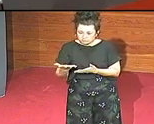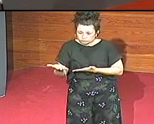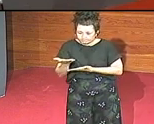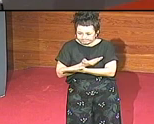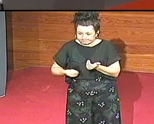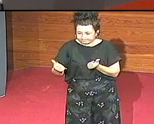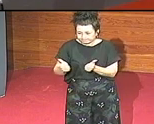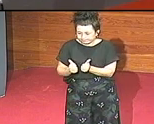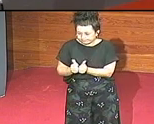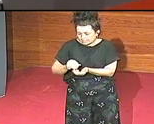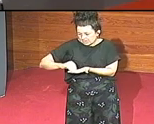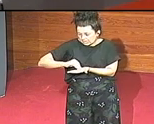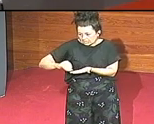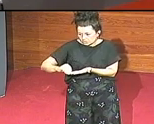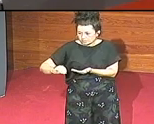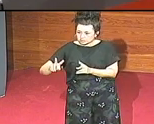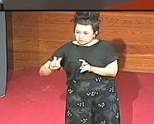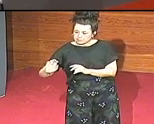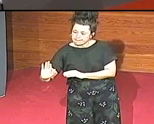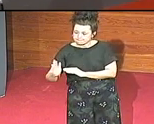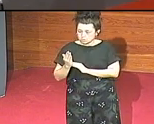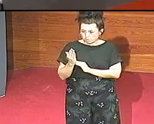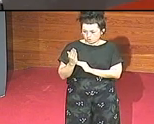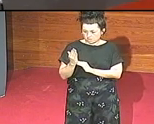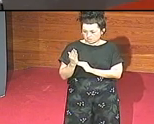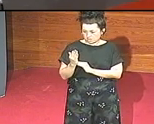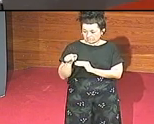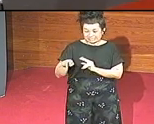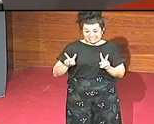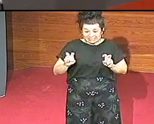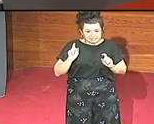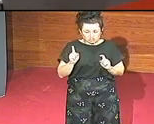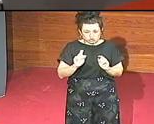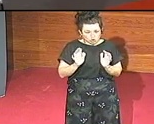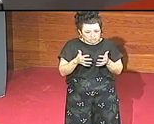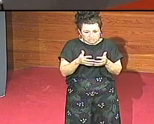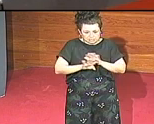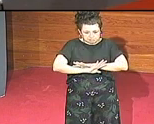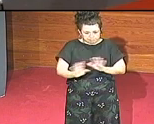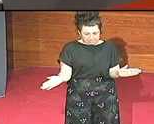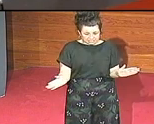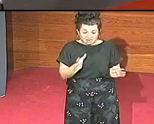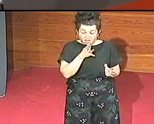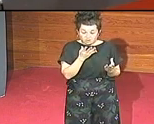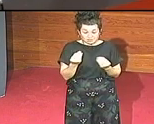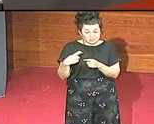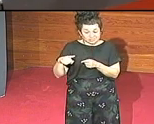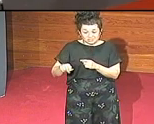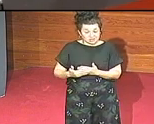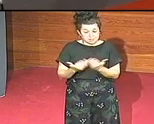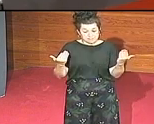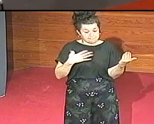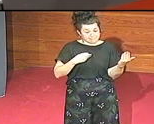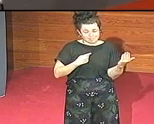una rueda de la redactora me propone hacer un este tema por ejemplo sólo salió en internet no salió en el papel ahora ya hay muchísimas cosas que no salen en el papel